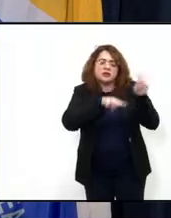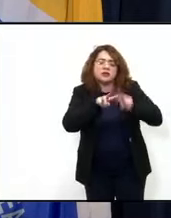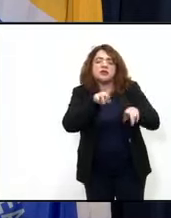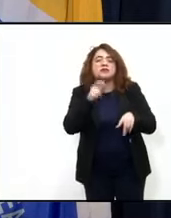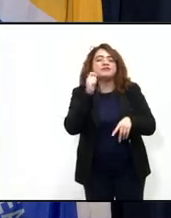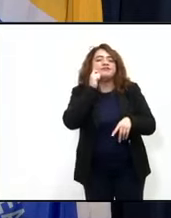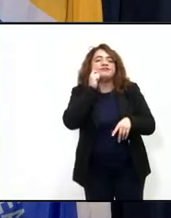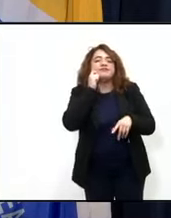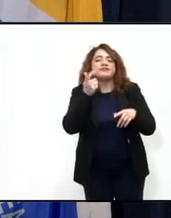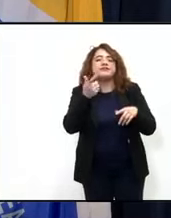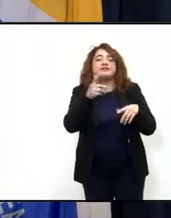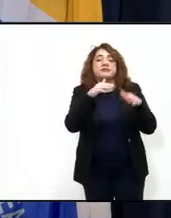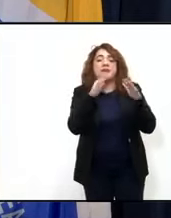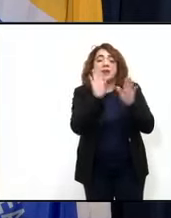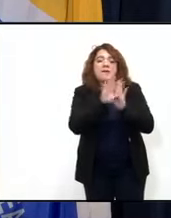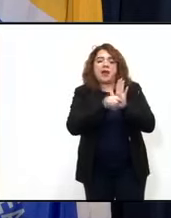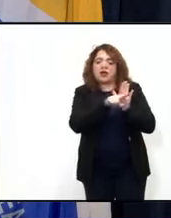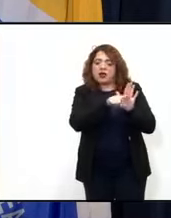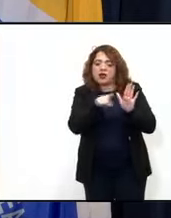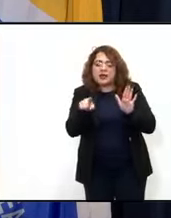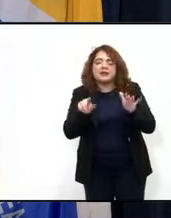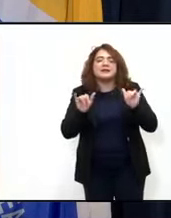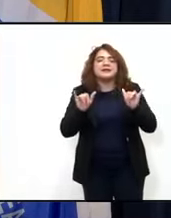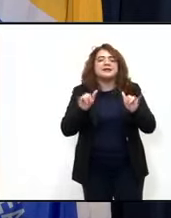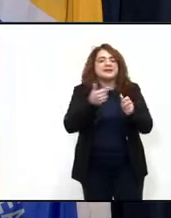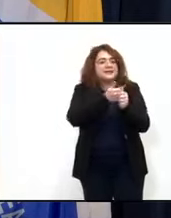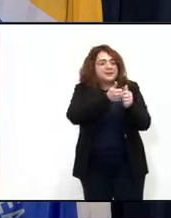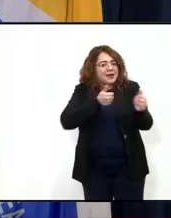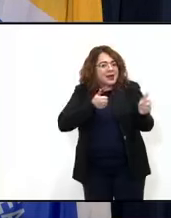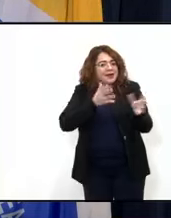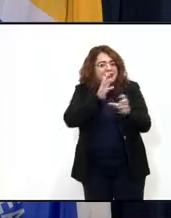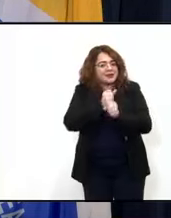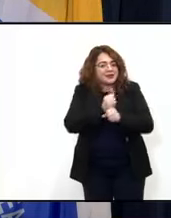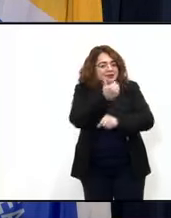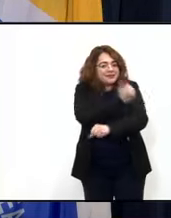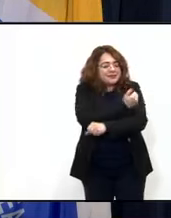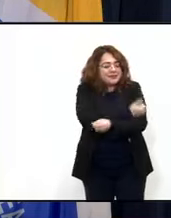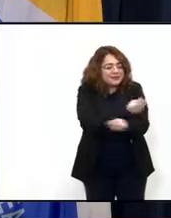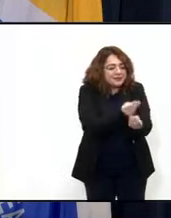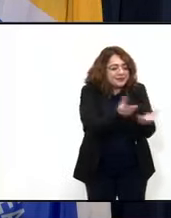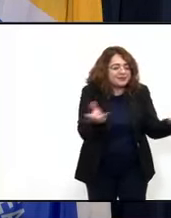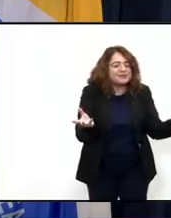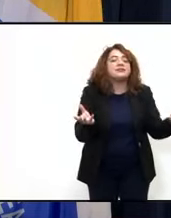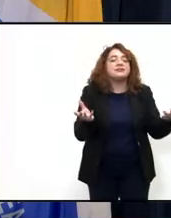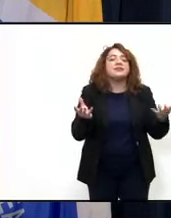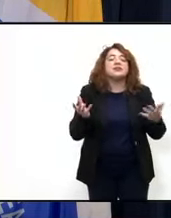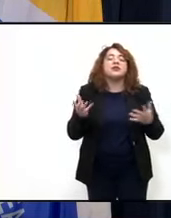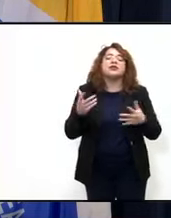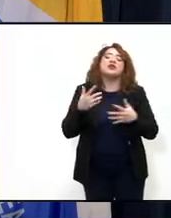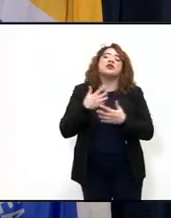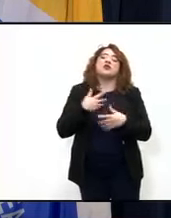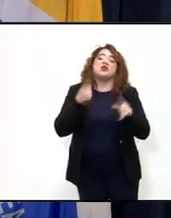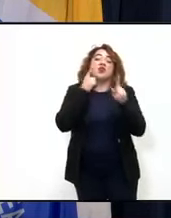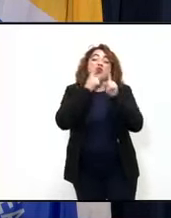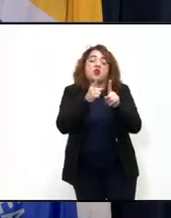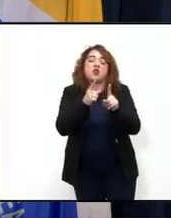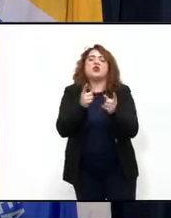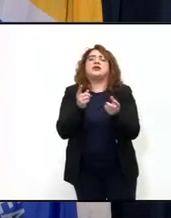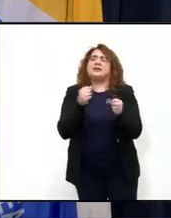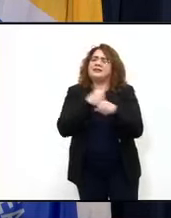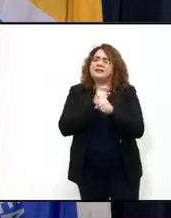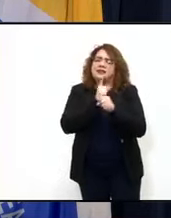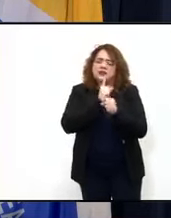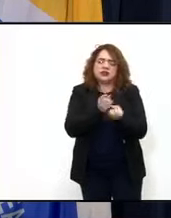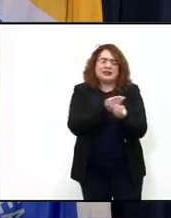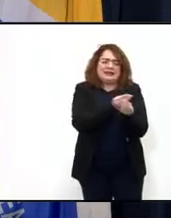vacuna. Lo que queremos decir es que las áreas, códigos postales de la ciudad que tienen, han dado